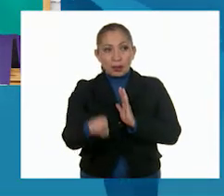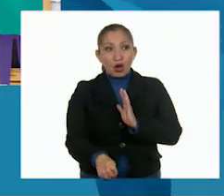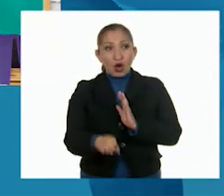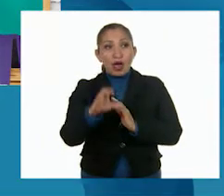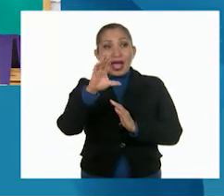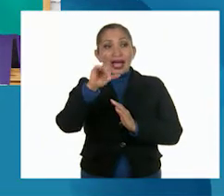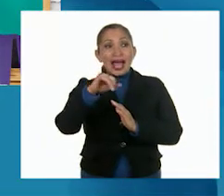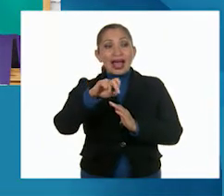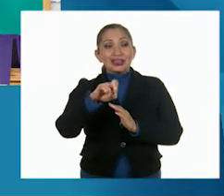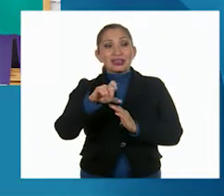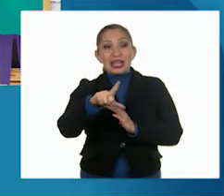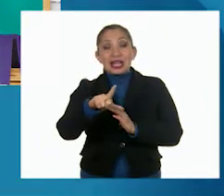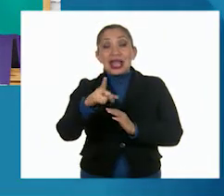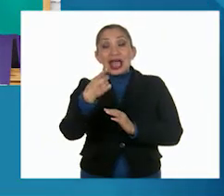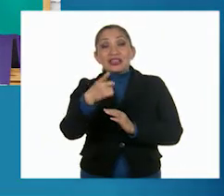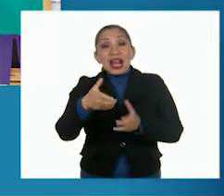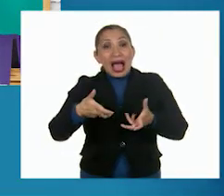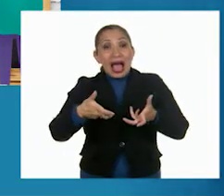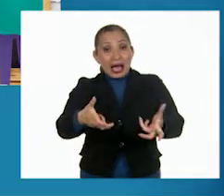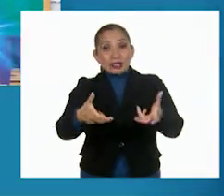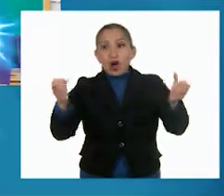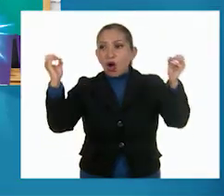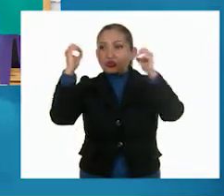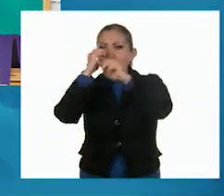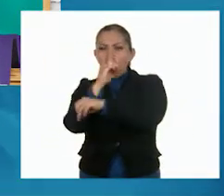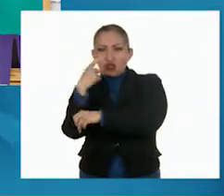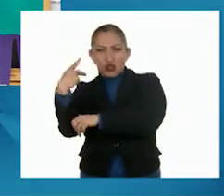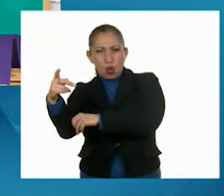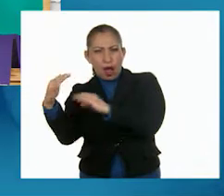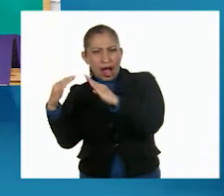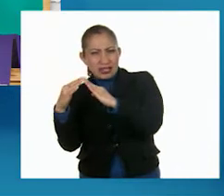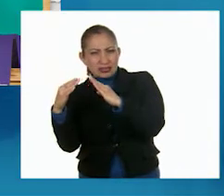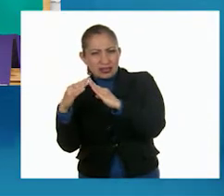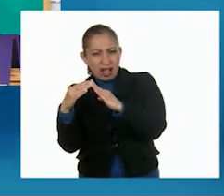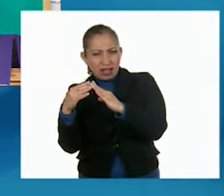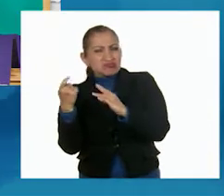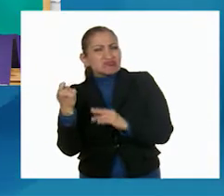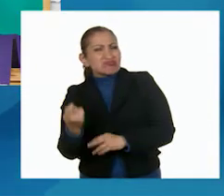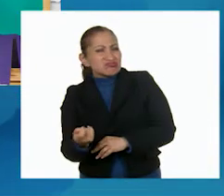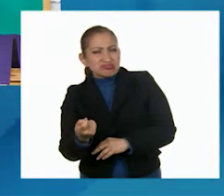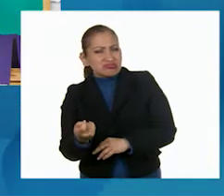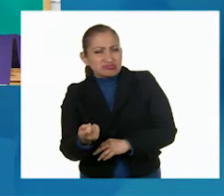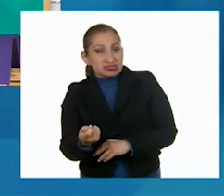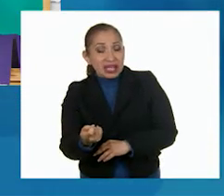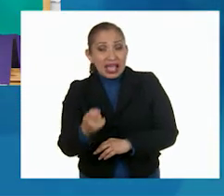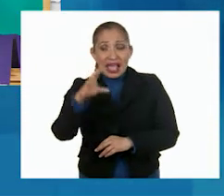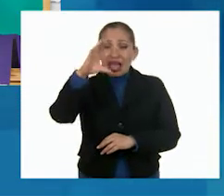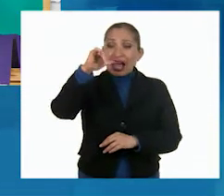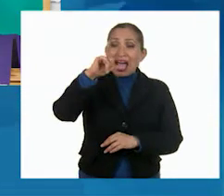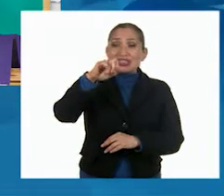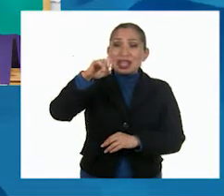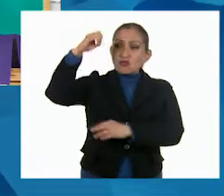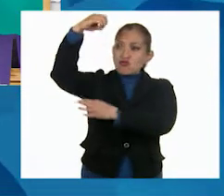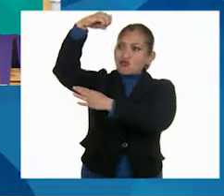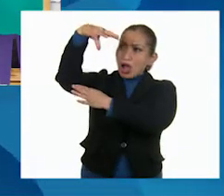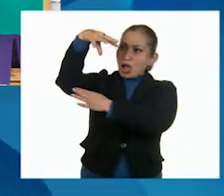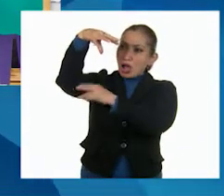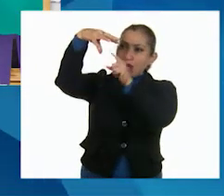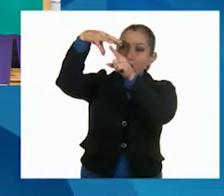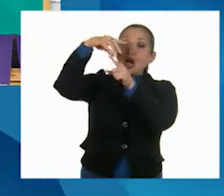de la calle, oscuridad de su casa. Muy bien. El candil tiene la propiedad